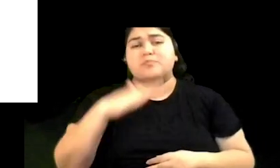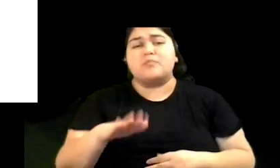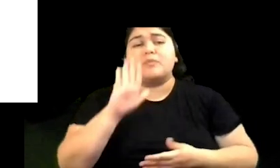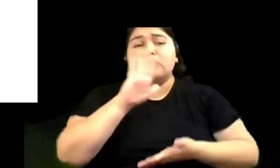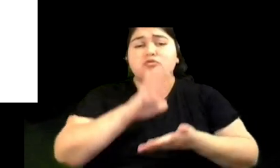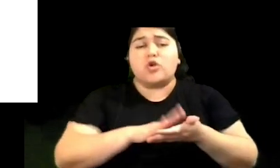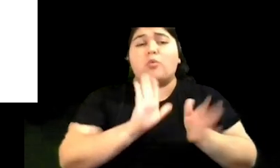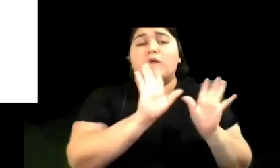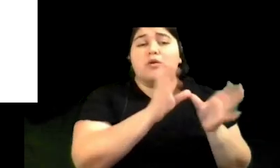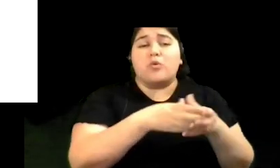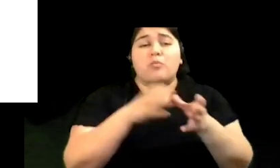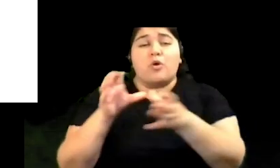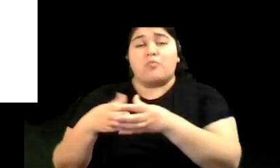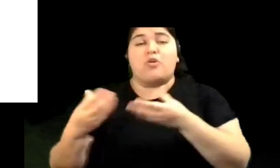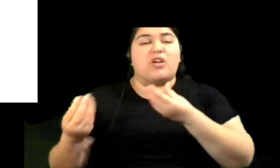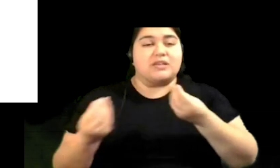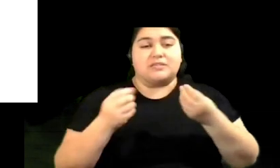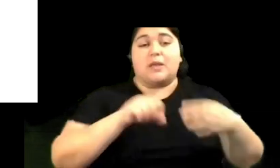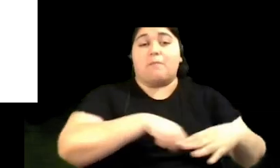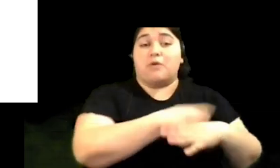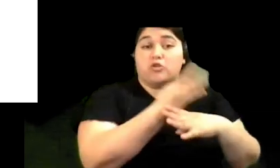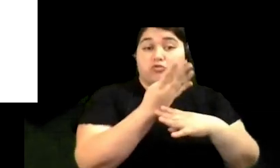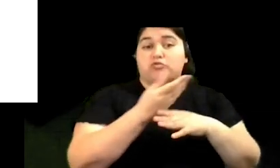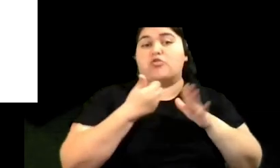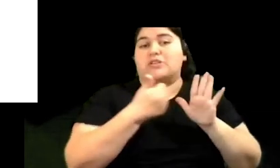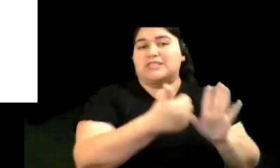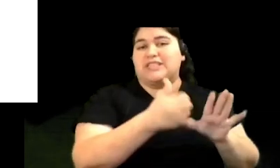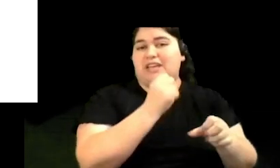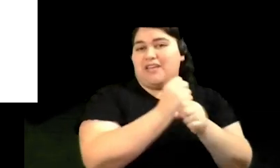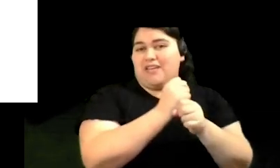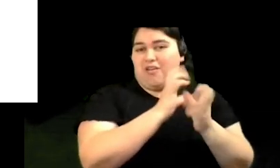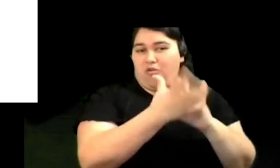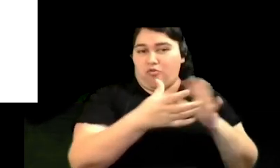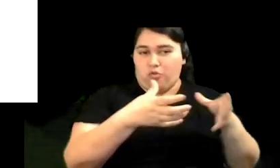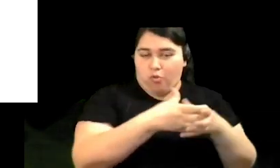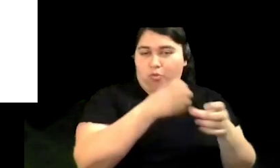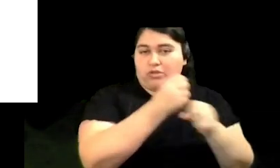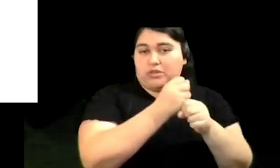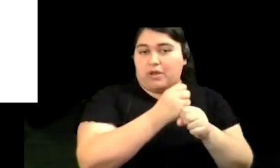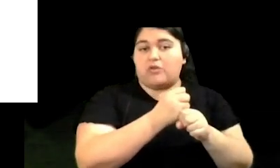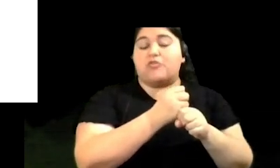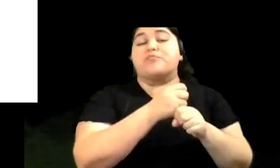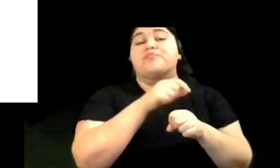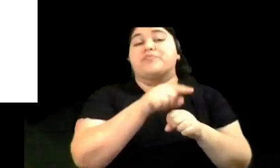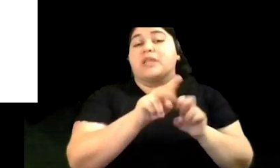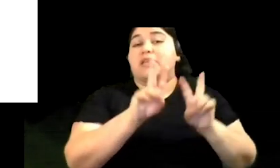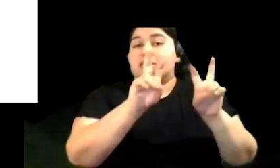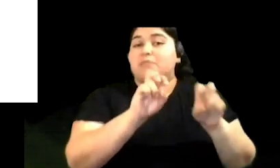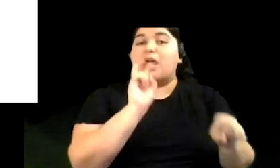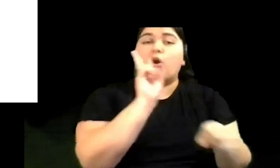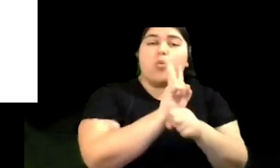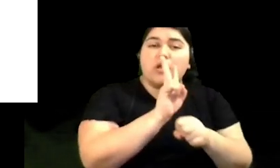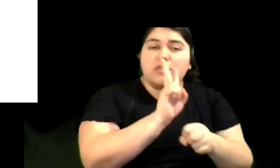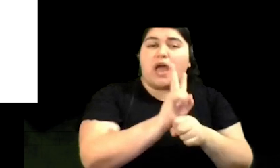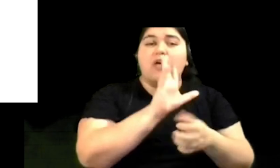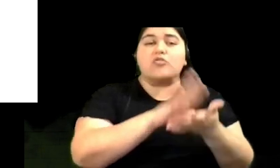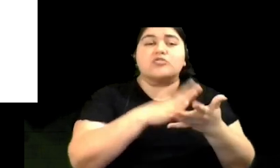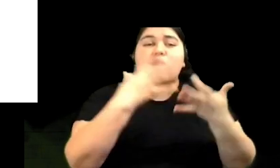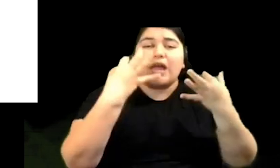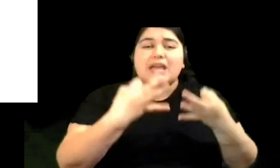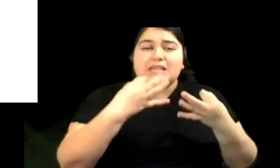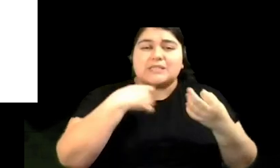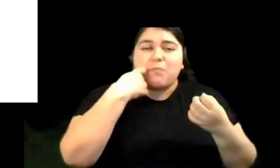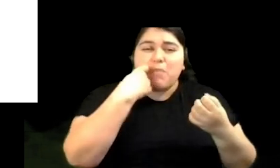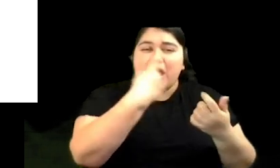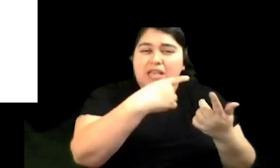bloques, Mercosur tiene un subgrupo de trabajo 6 en materia ambiental, que trabaja con temas de cuidado de las especies,